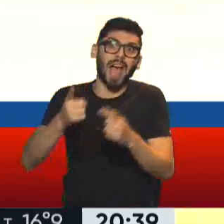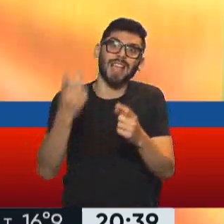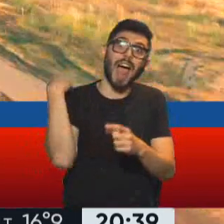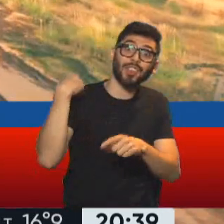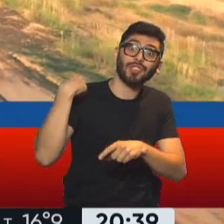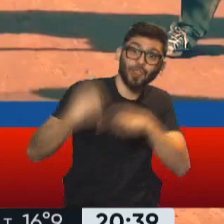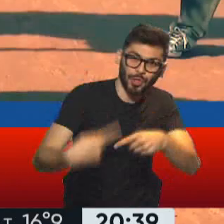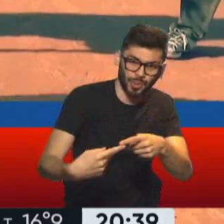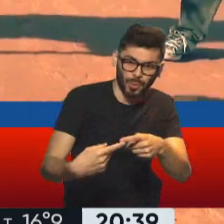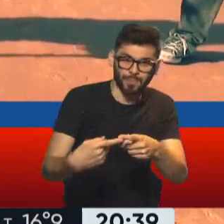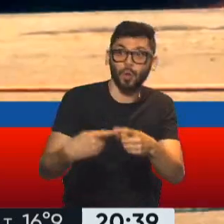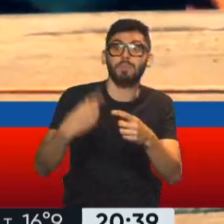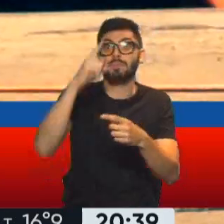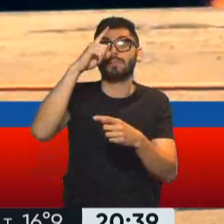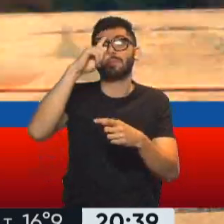interior.